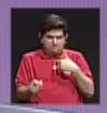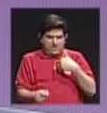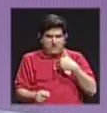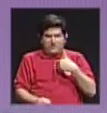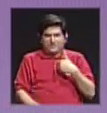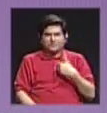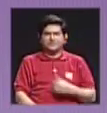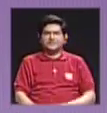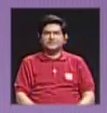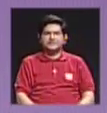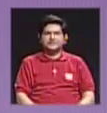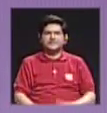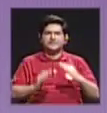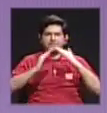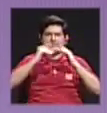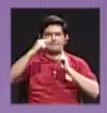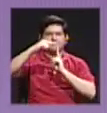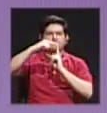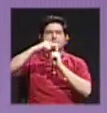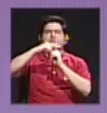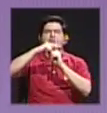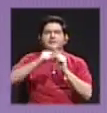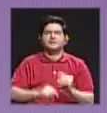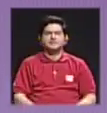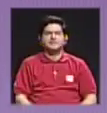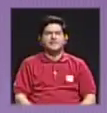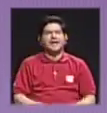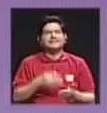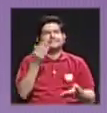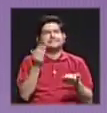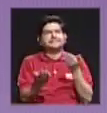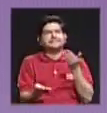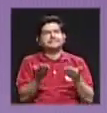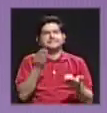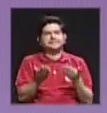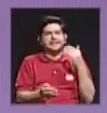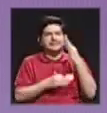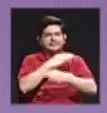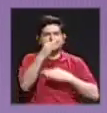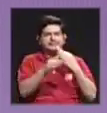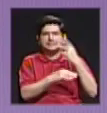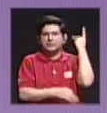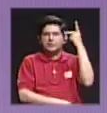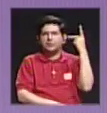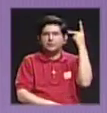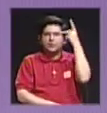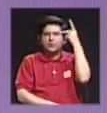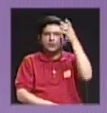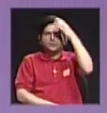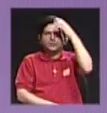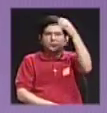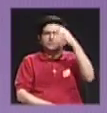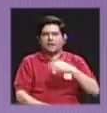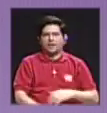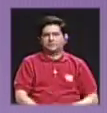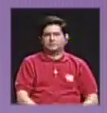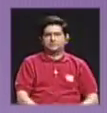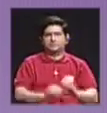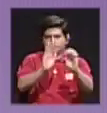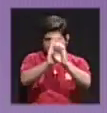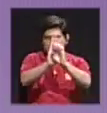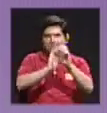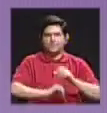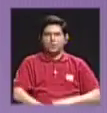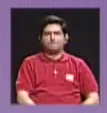ejercido la Iglesia es más bien político y cultural. O sea, por